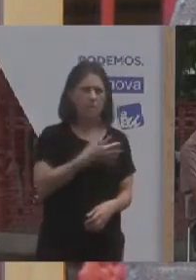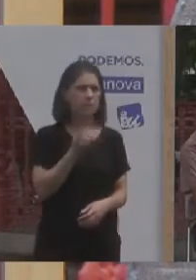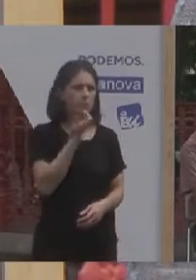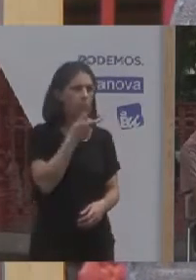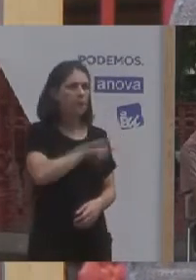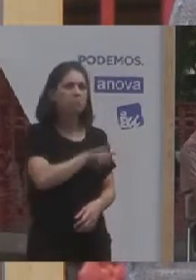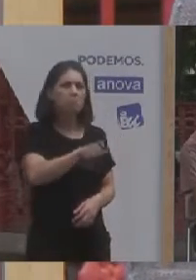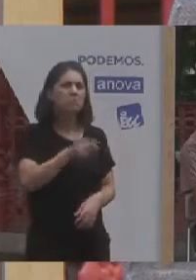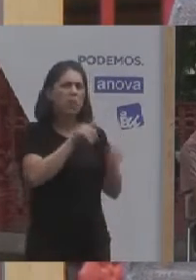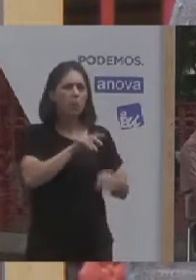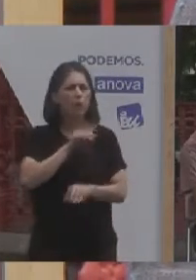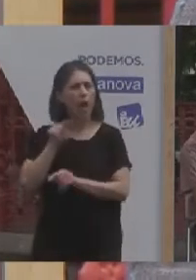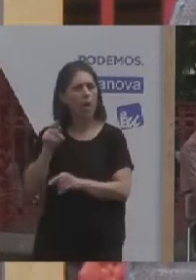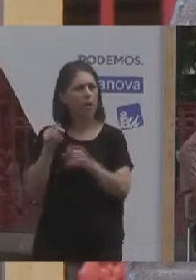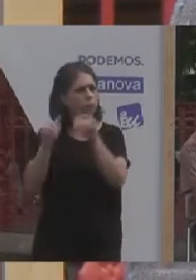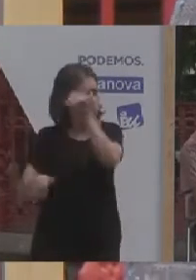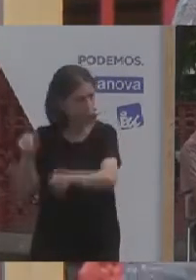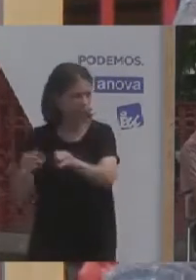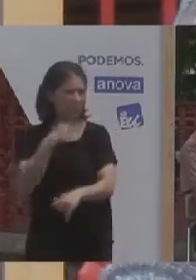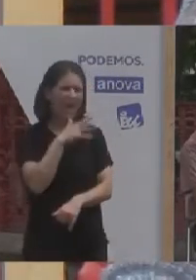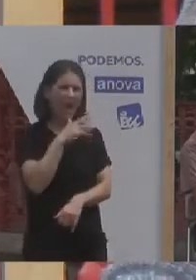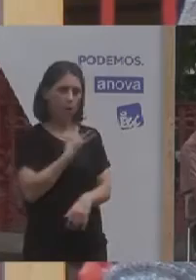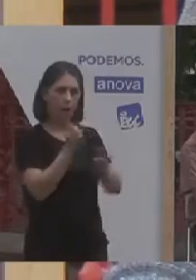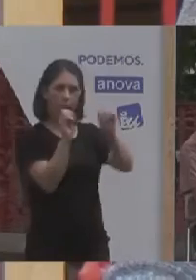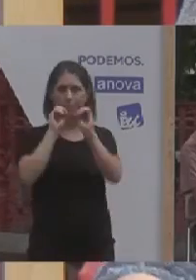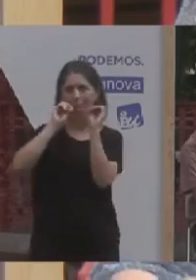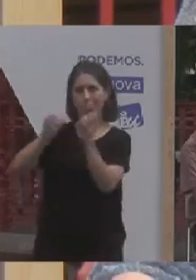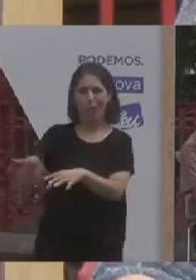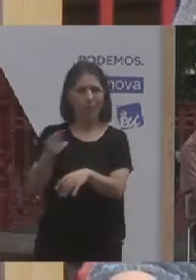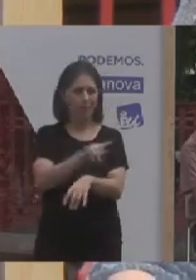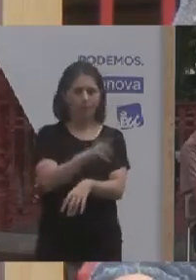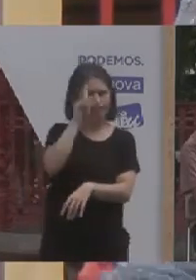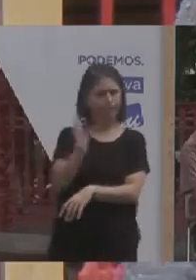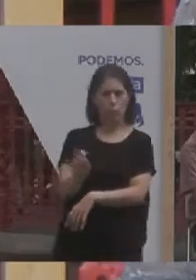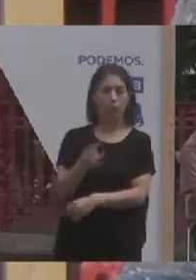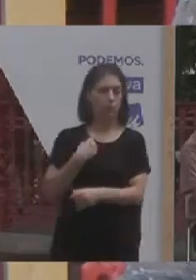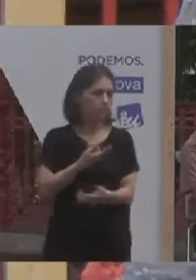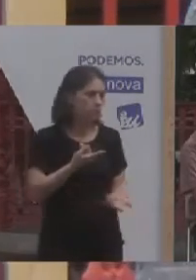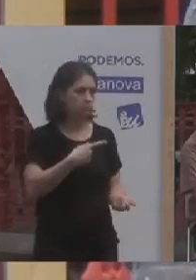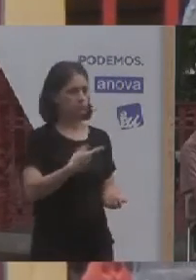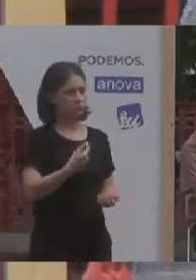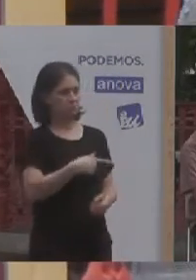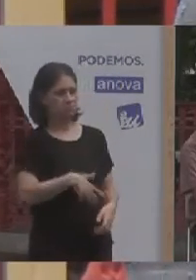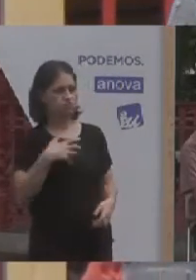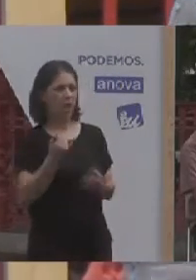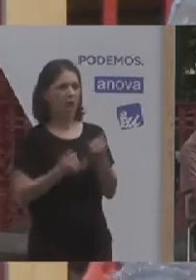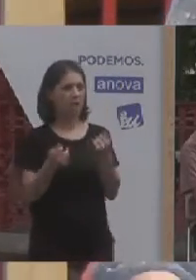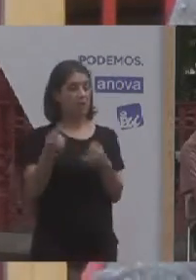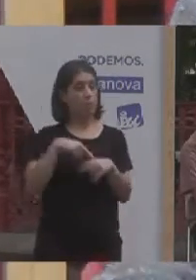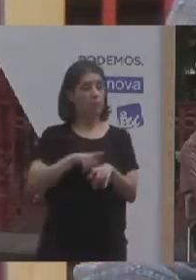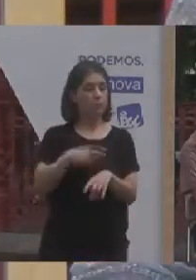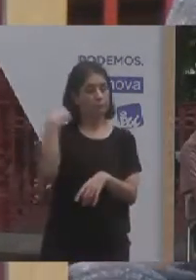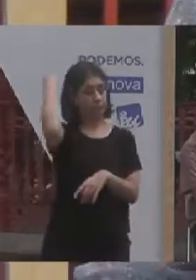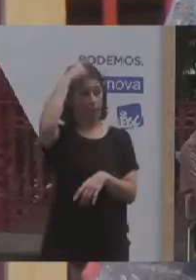votantes agora mesmo os abandonen e non lles crean. E por iso se dan paradoxas de que o máximo representante do Birrete agora se puxo a